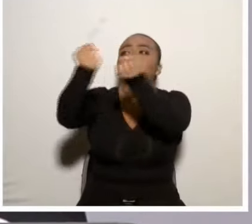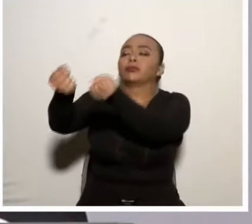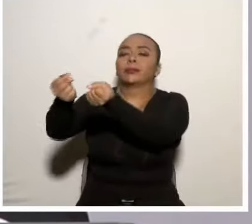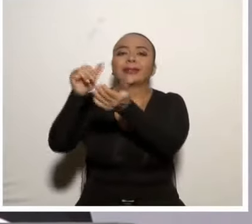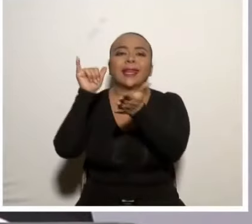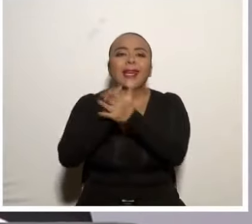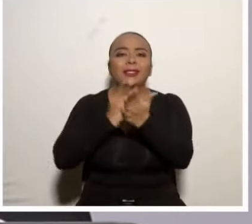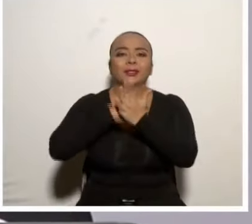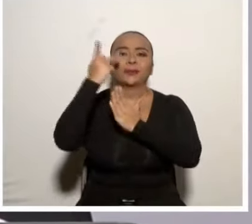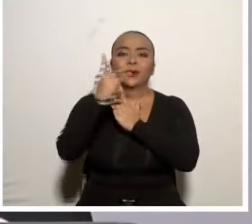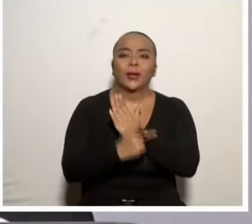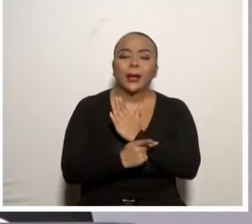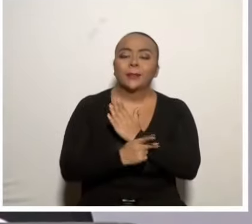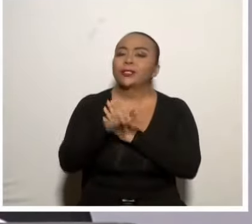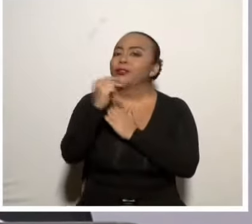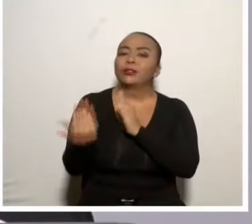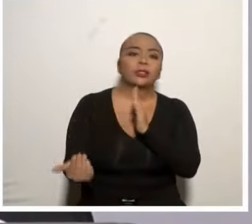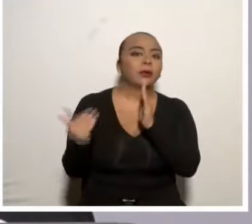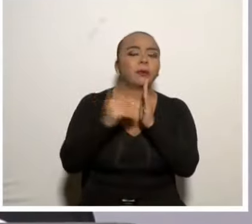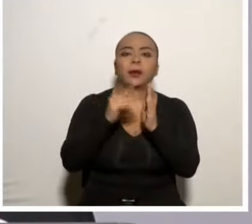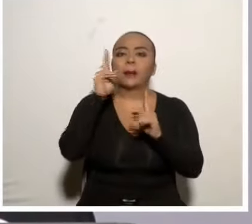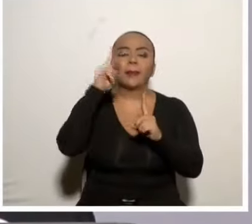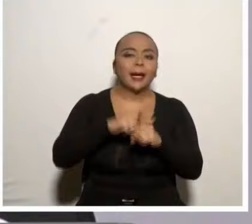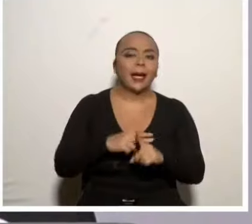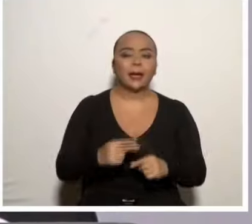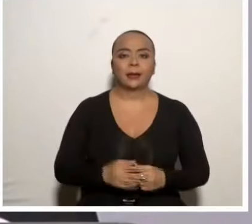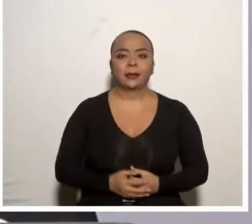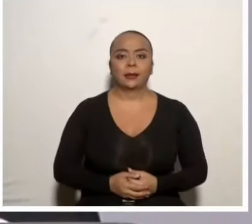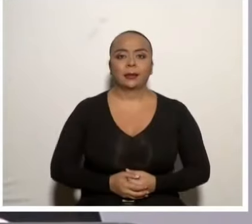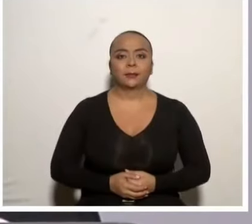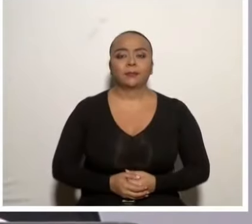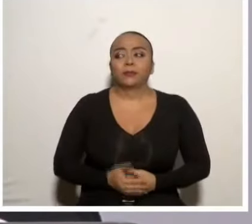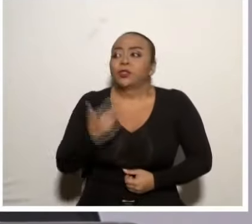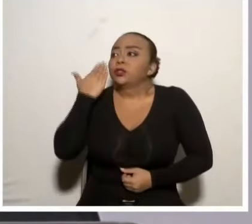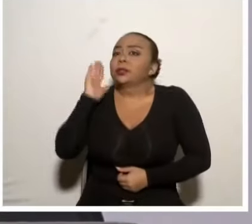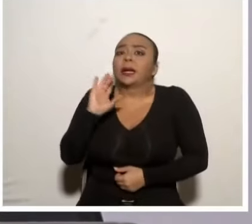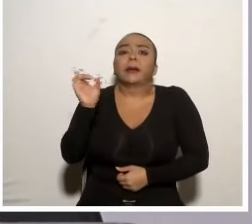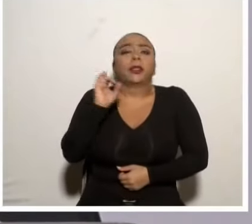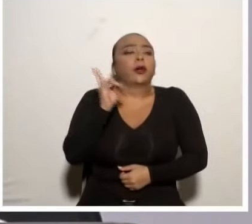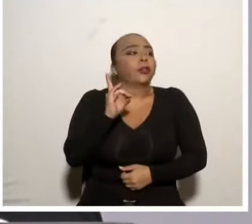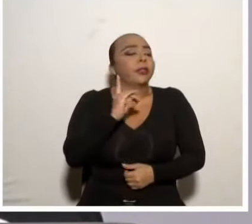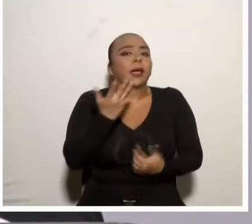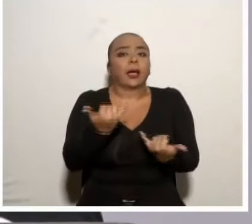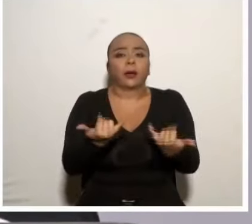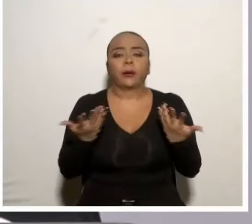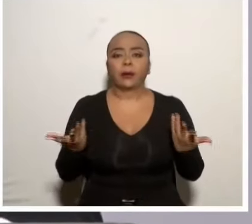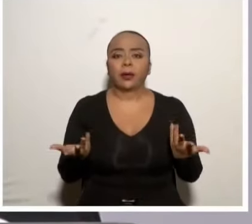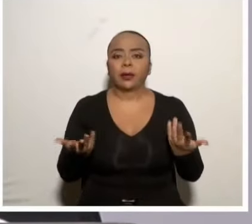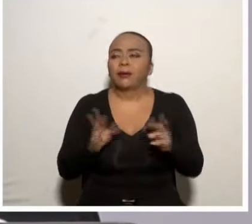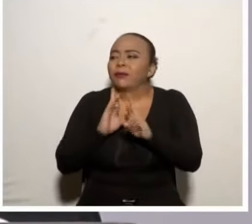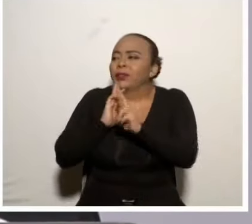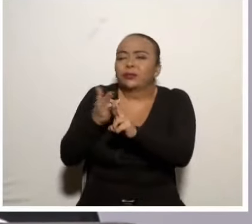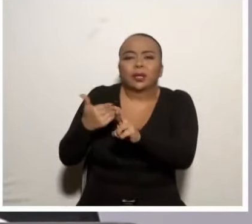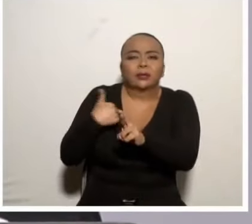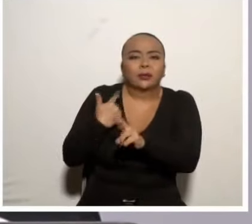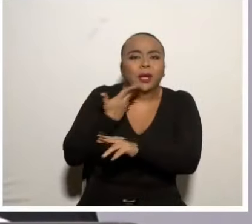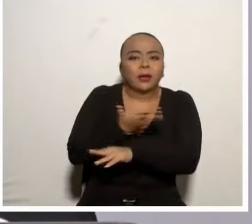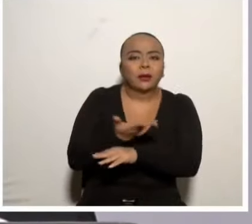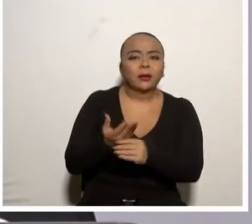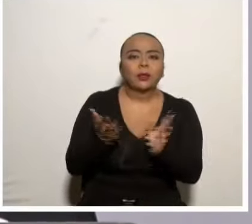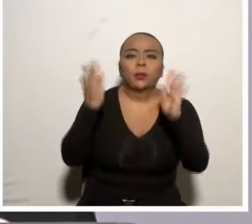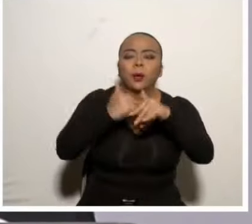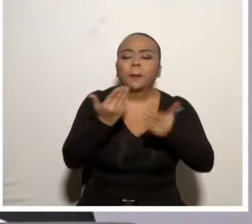Esos programas no se volvieron a aplicar, no se sabe dónde se encuentran, ni qué resultados se obtuvieron, ni hay